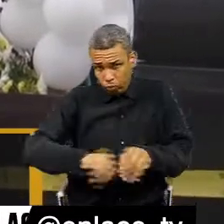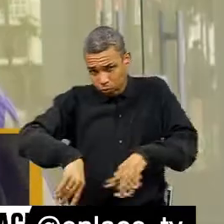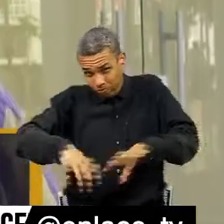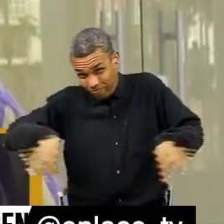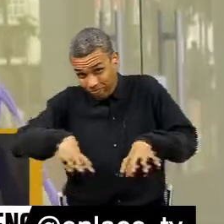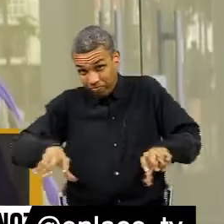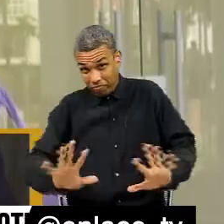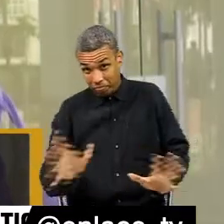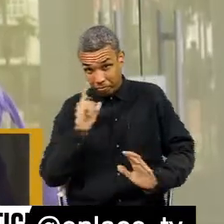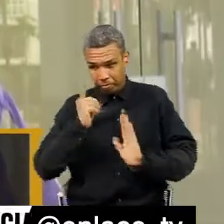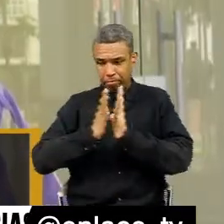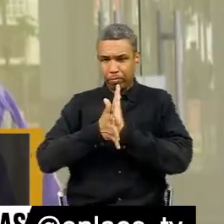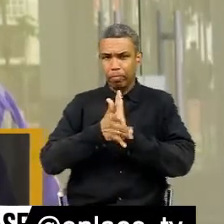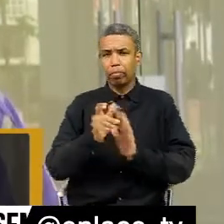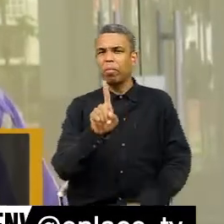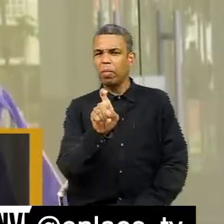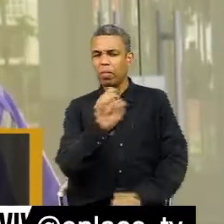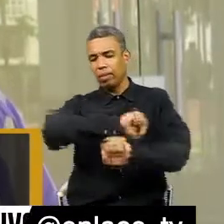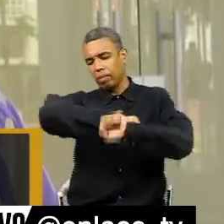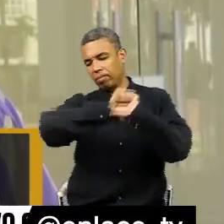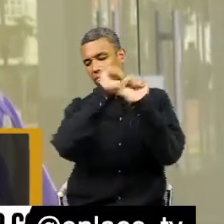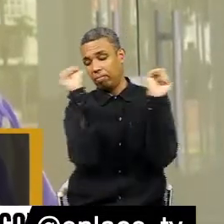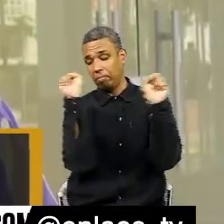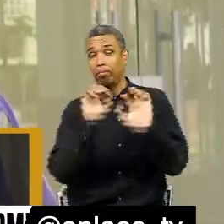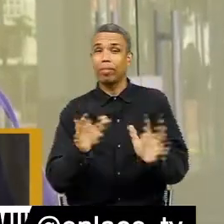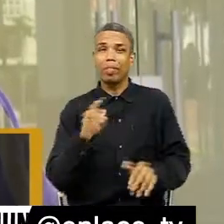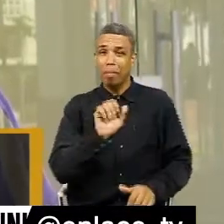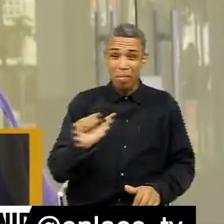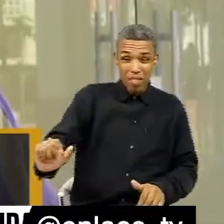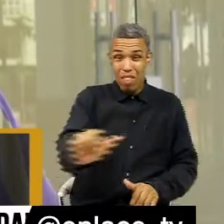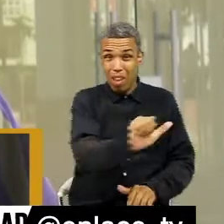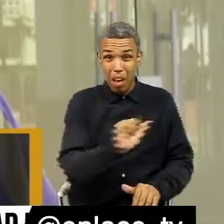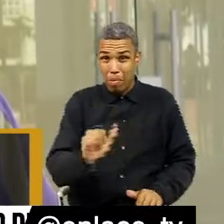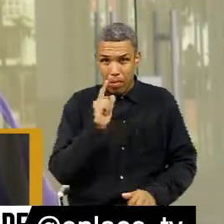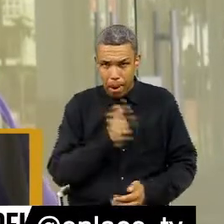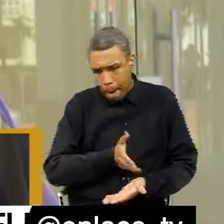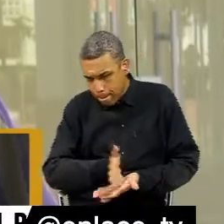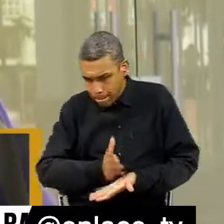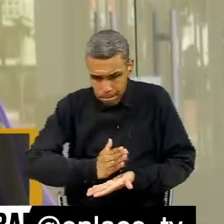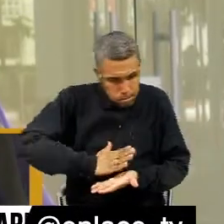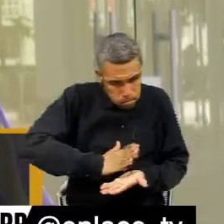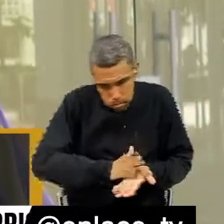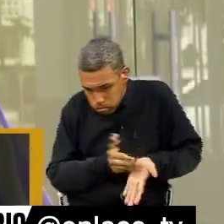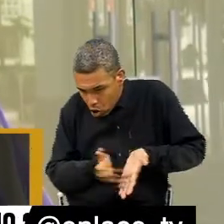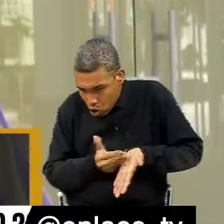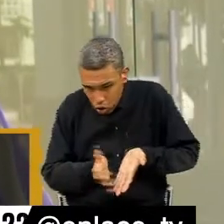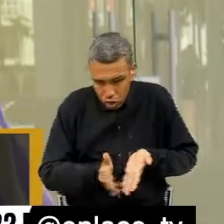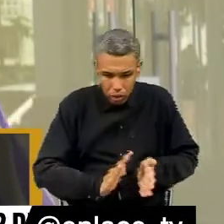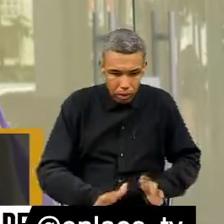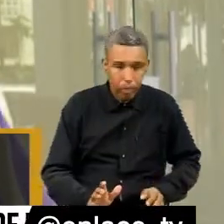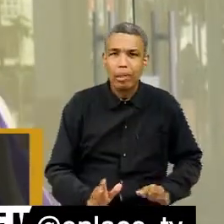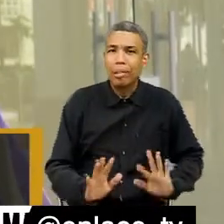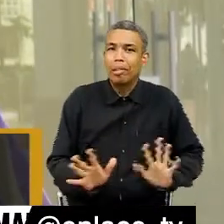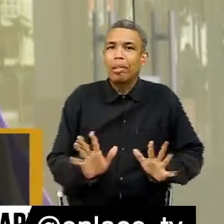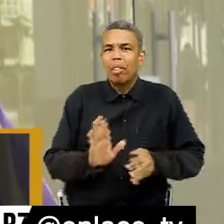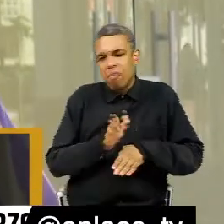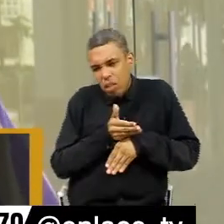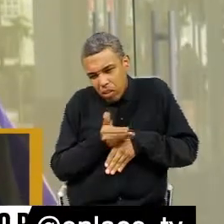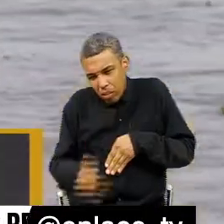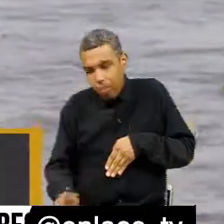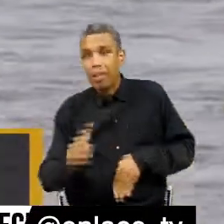las 6 de la mañana están las amigas en los diferentes sancochos efectuando, y a las 10 de la mañana tenemos los diferentes platos típicos en este